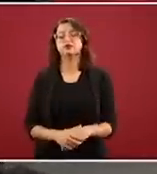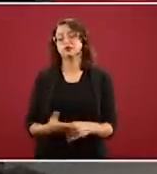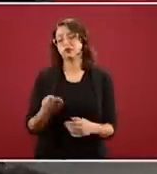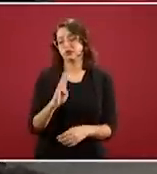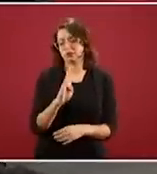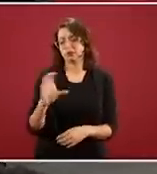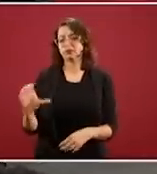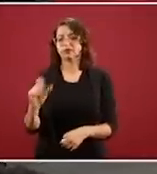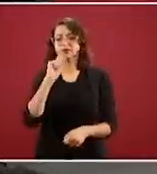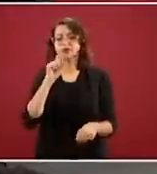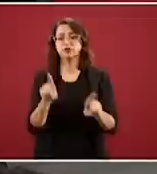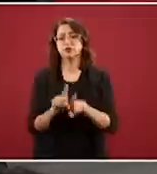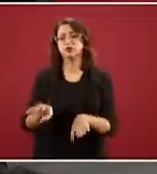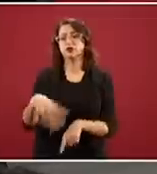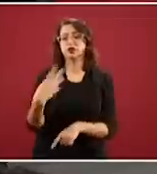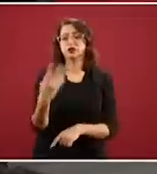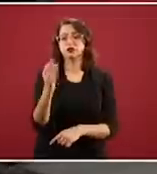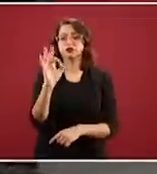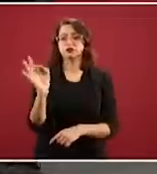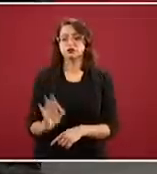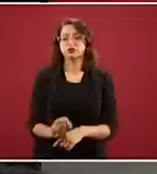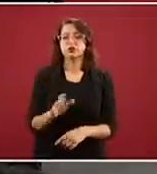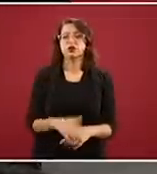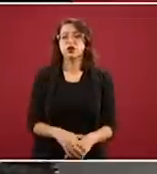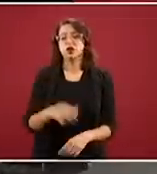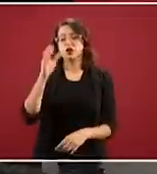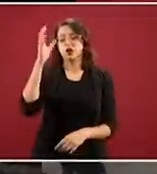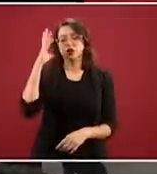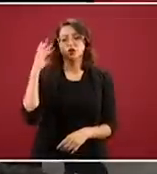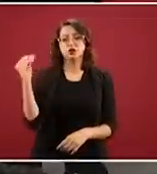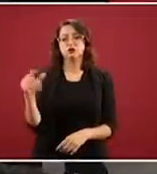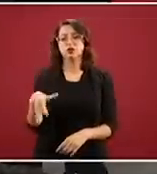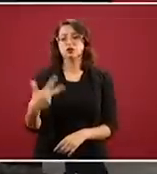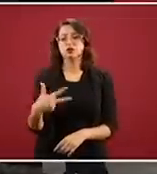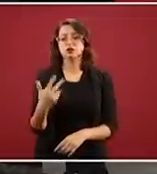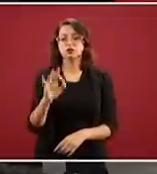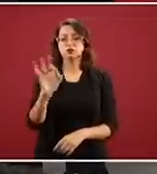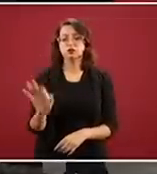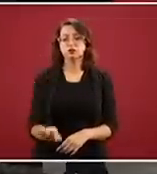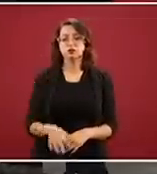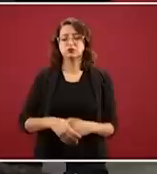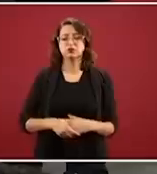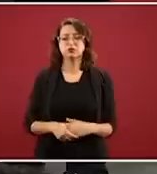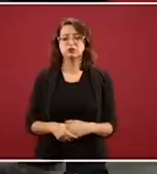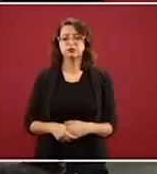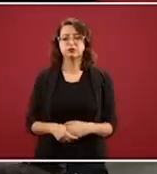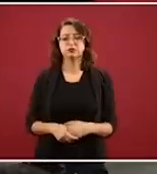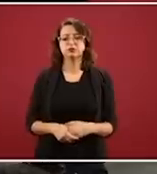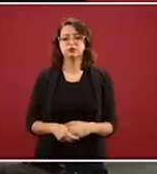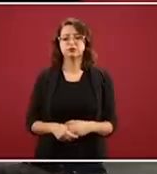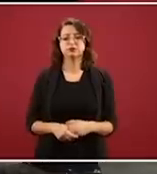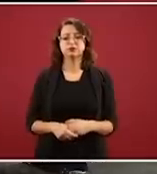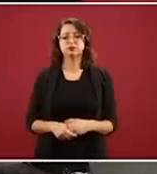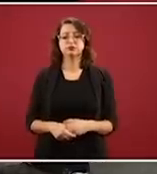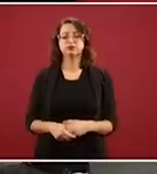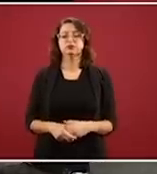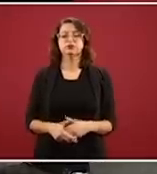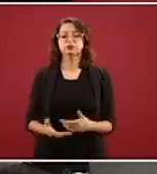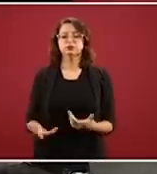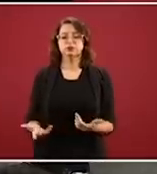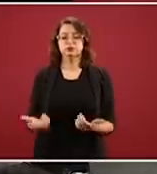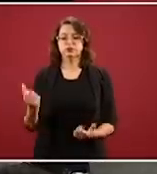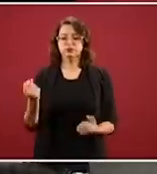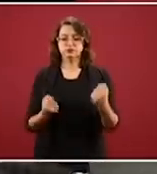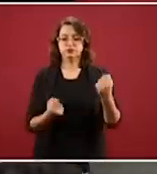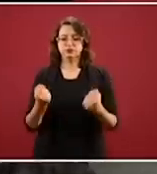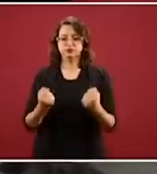bajó 14% y Colima 13%. Adelante. El robo a